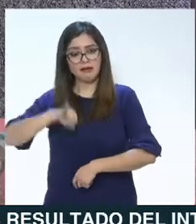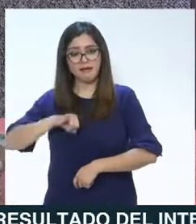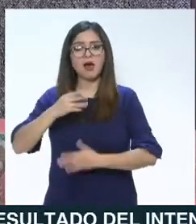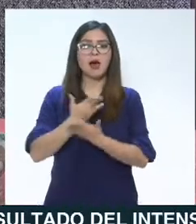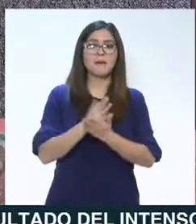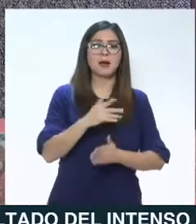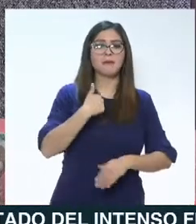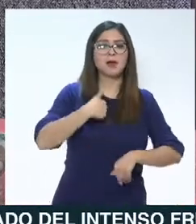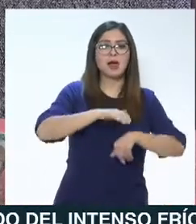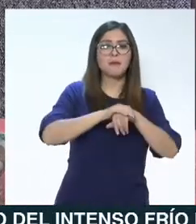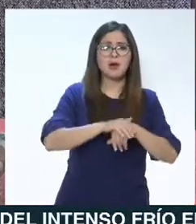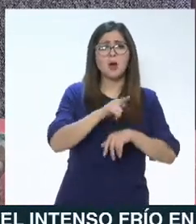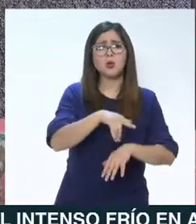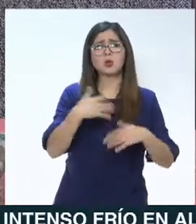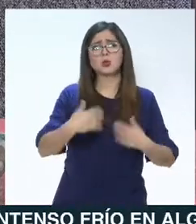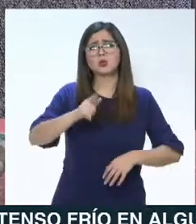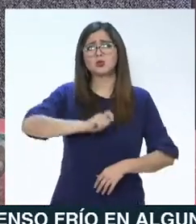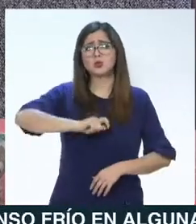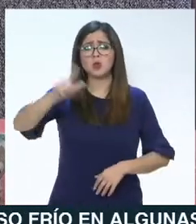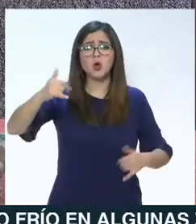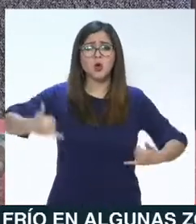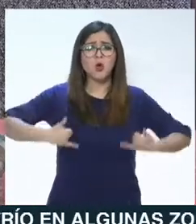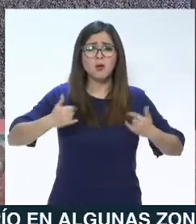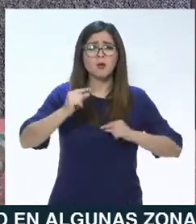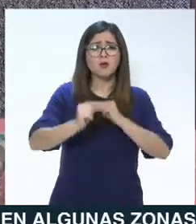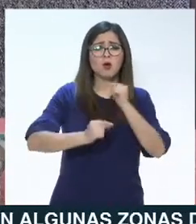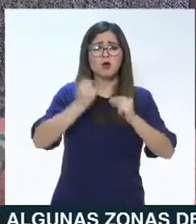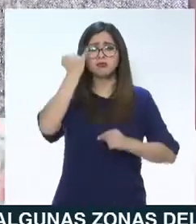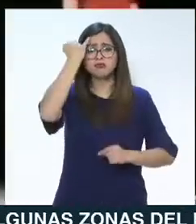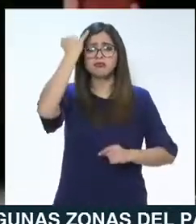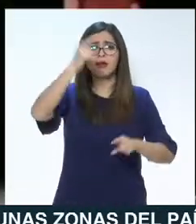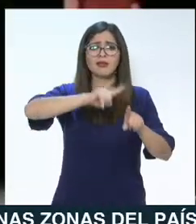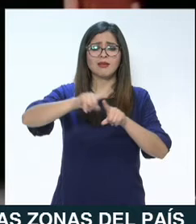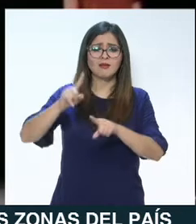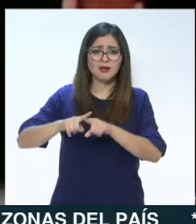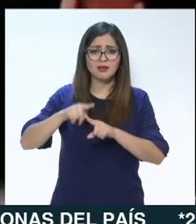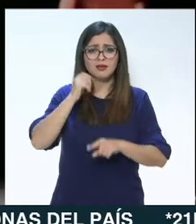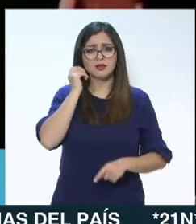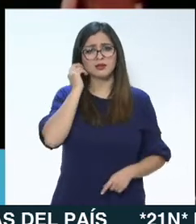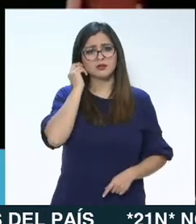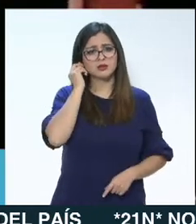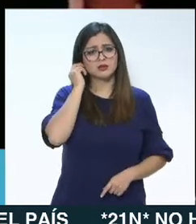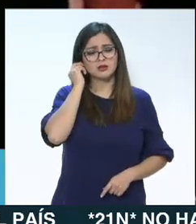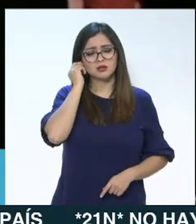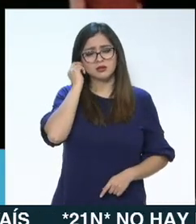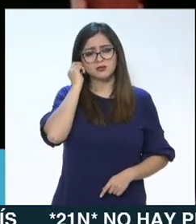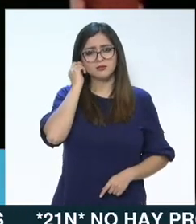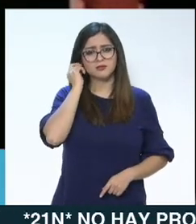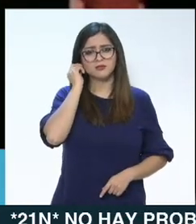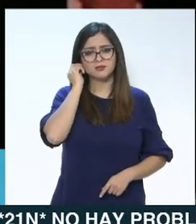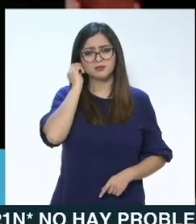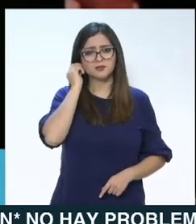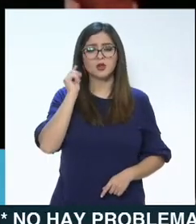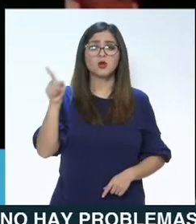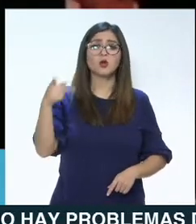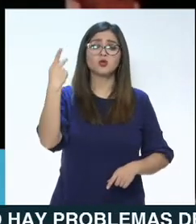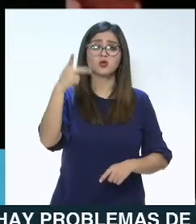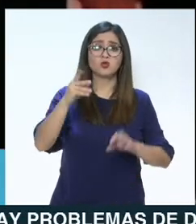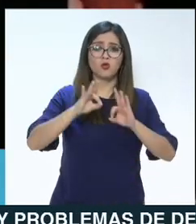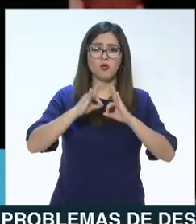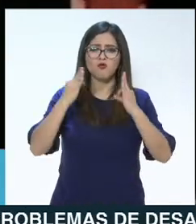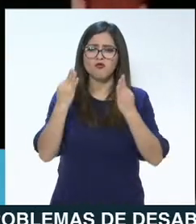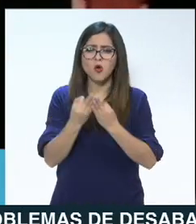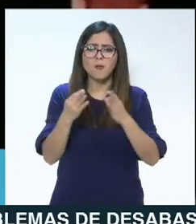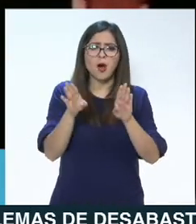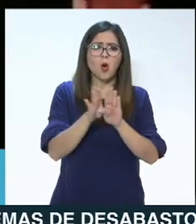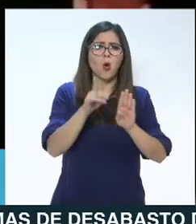es súper talentosa, joven, que tiene muchísima iniciativa, tiene su propio lenguaje, está encontrando su propio lenguaje.